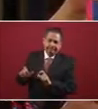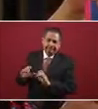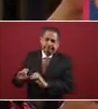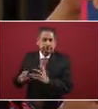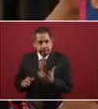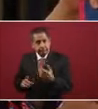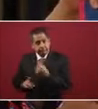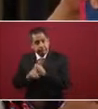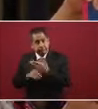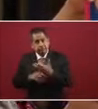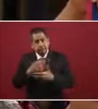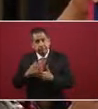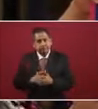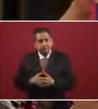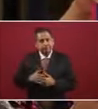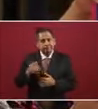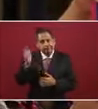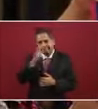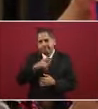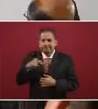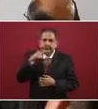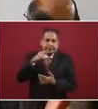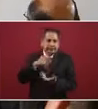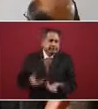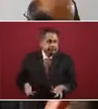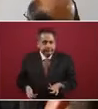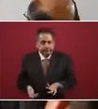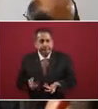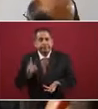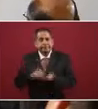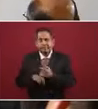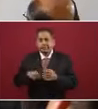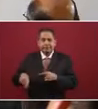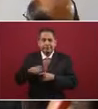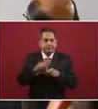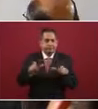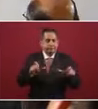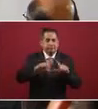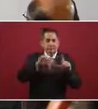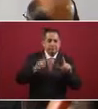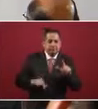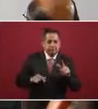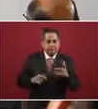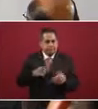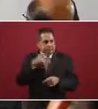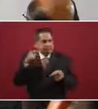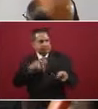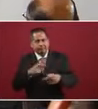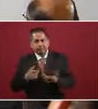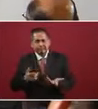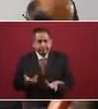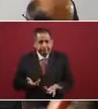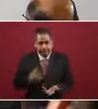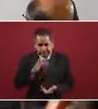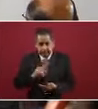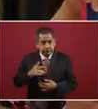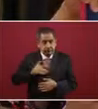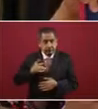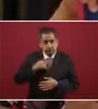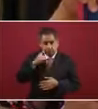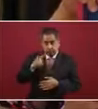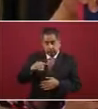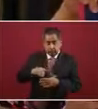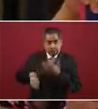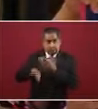conflicto un tanto estéril y está dejando pues mal a la Guardia Nacional. Y pues también, en lo personal, yo tuve